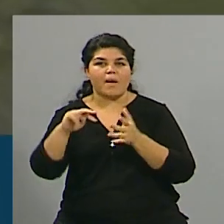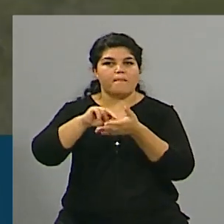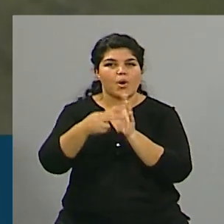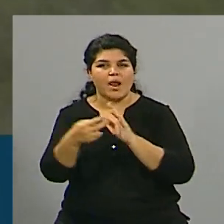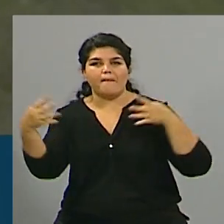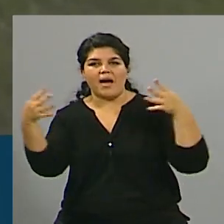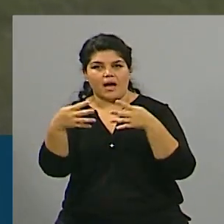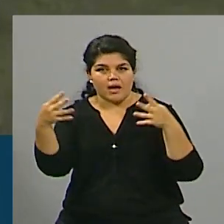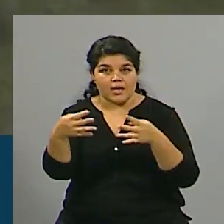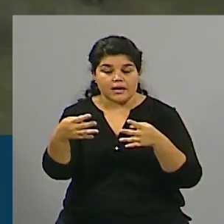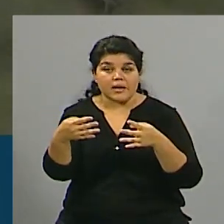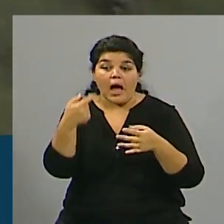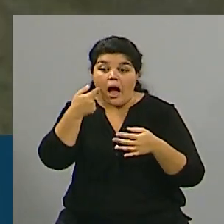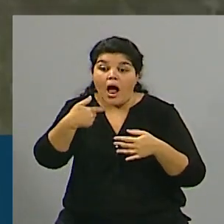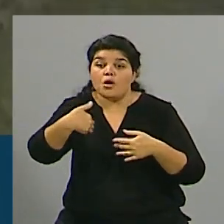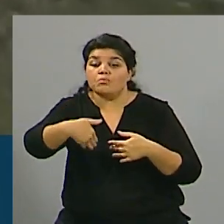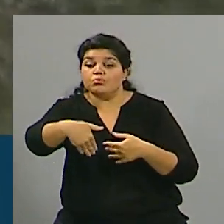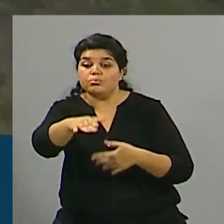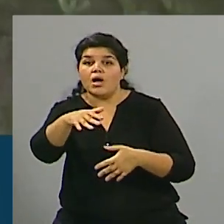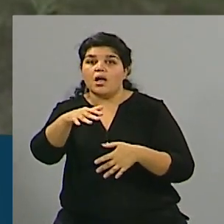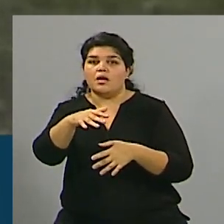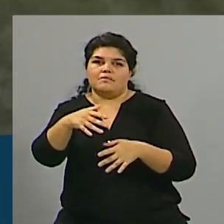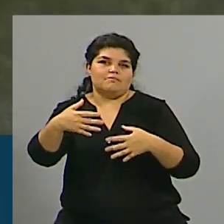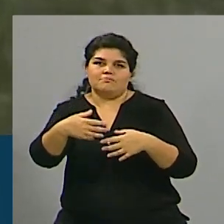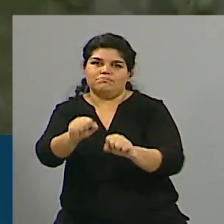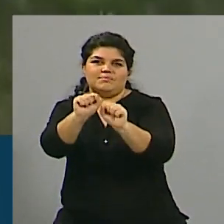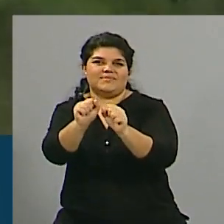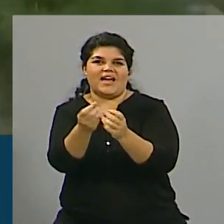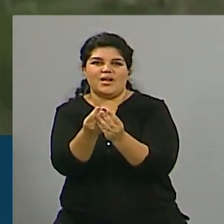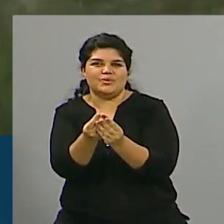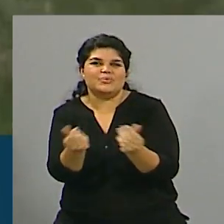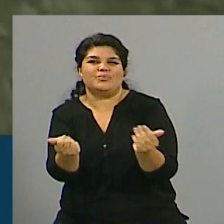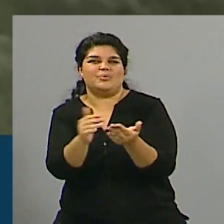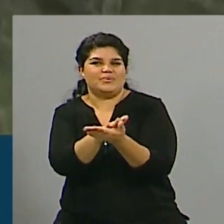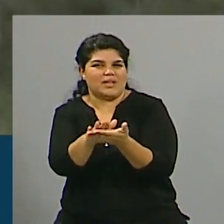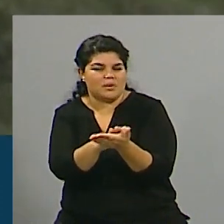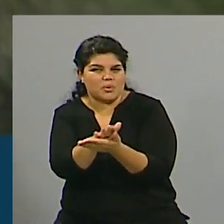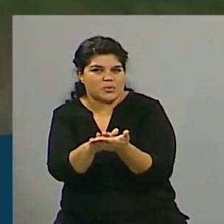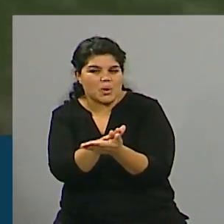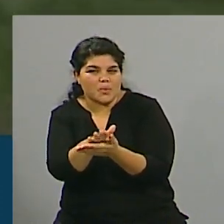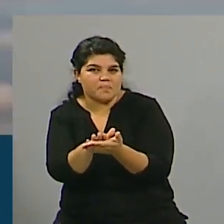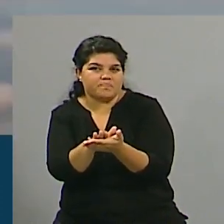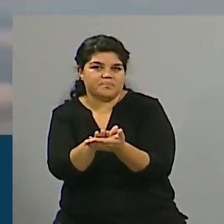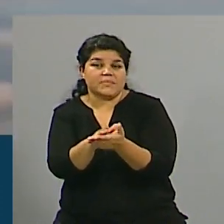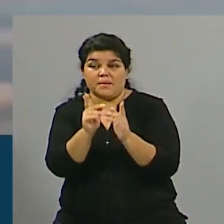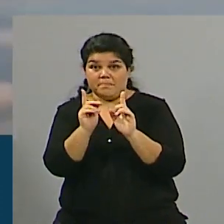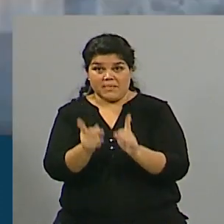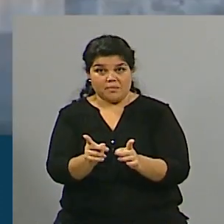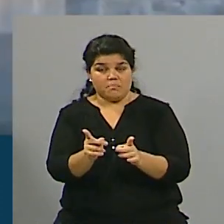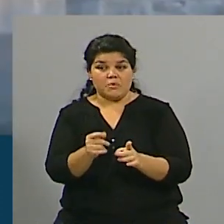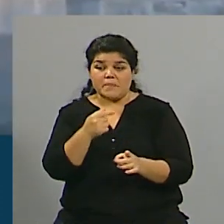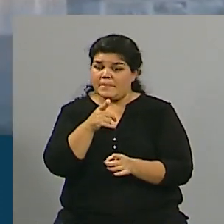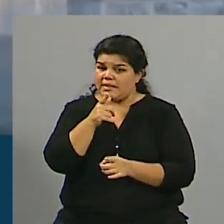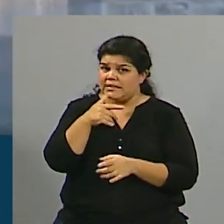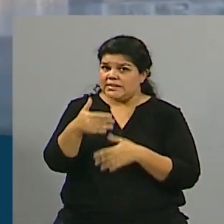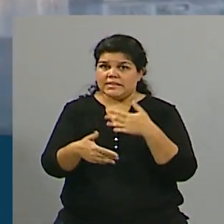si hay posibilidad de que de inmediato o en la cercanía, en el tiempo, pueda haber algún tipo de solución. Algo que parece que no va a